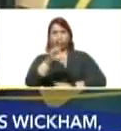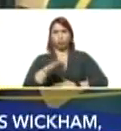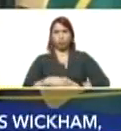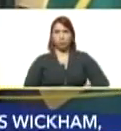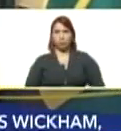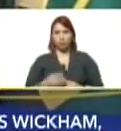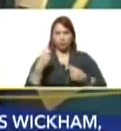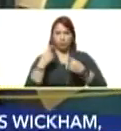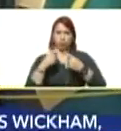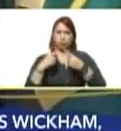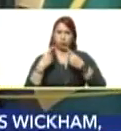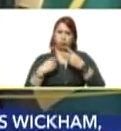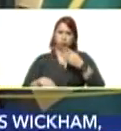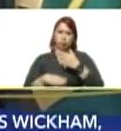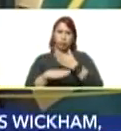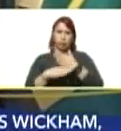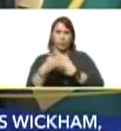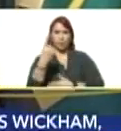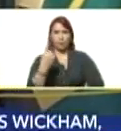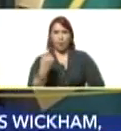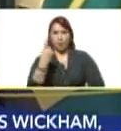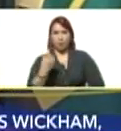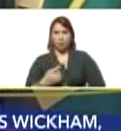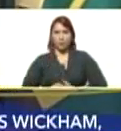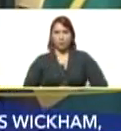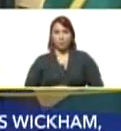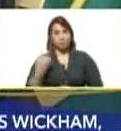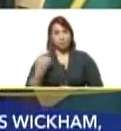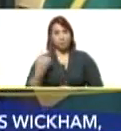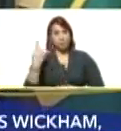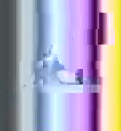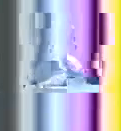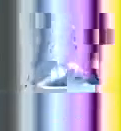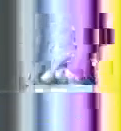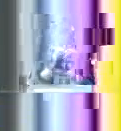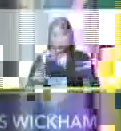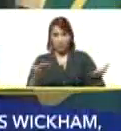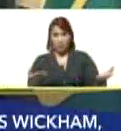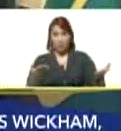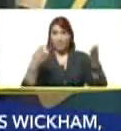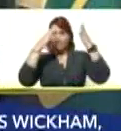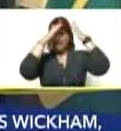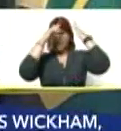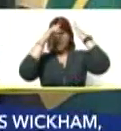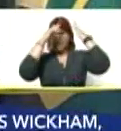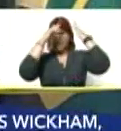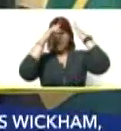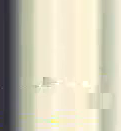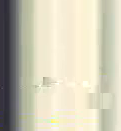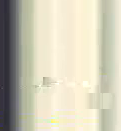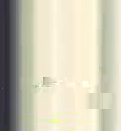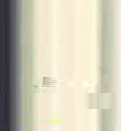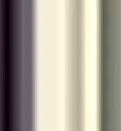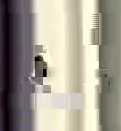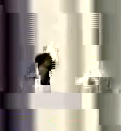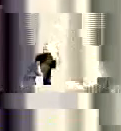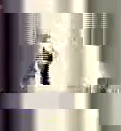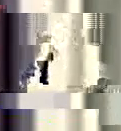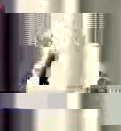Muchas cosas todavía, y hay que hacerlo. Ustedes, embajadores,